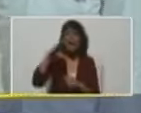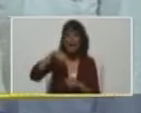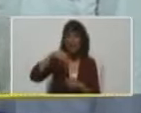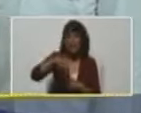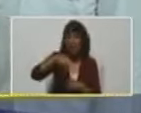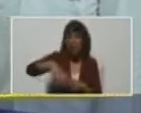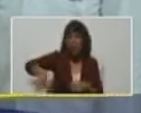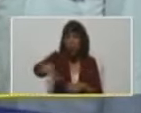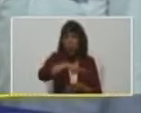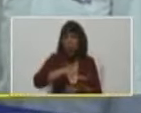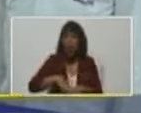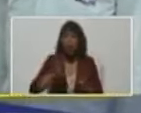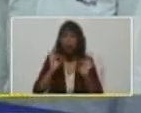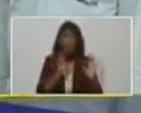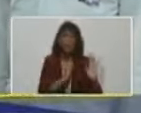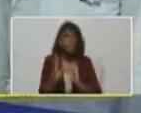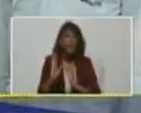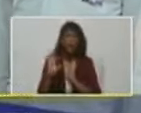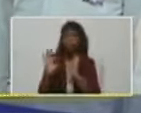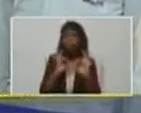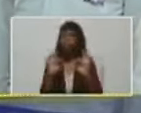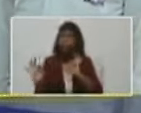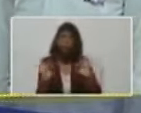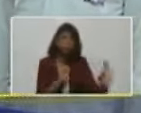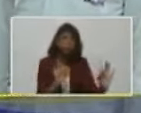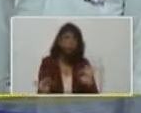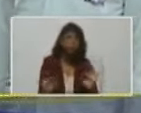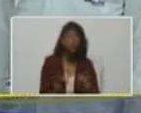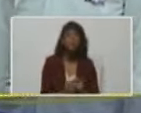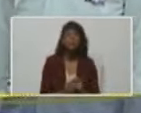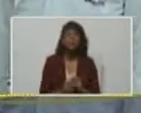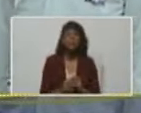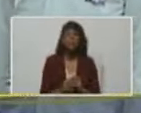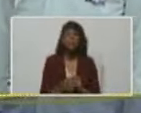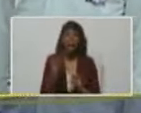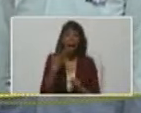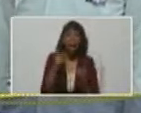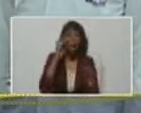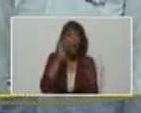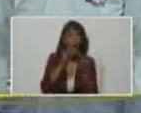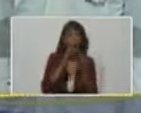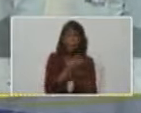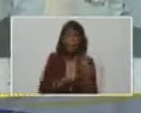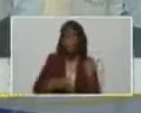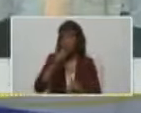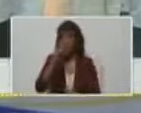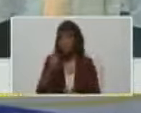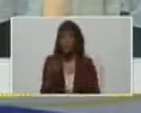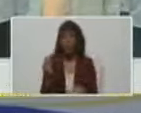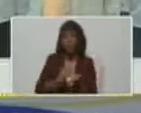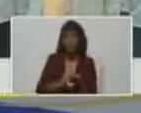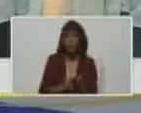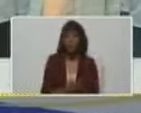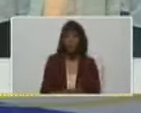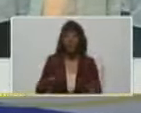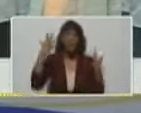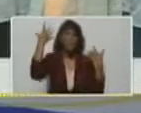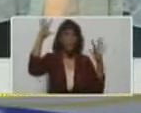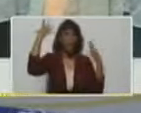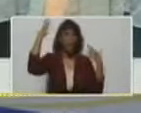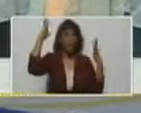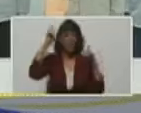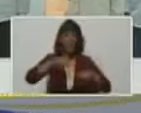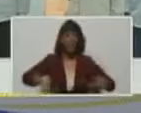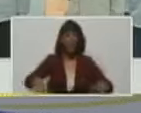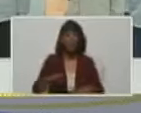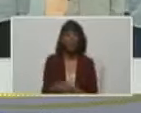va a comenzar ese plan quirúrgico de aquí del Junquito. Adelante, mi comandante. Un aplauso desde aquí, desde